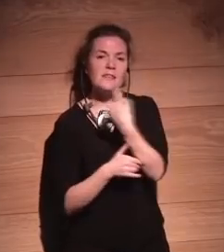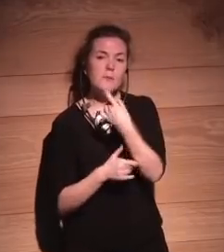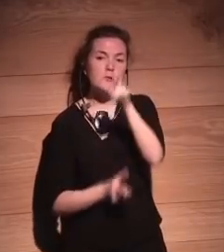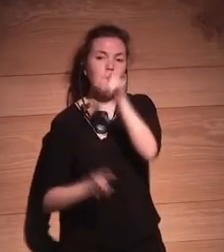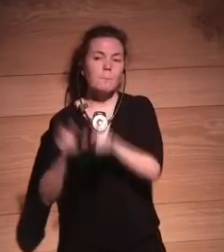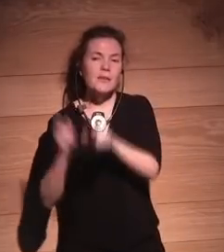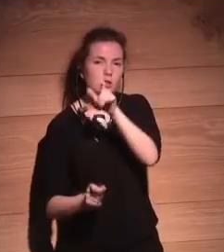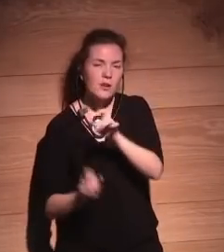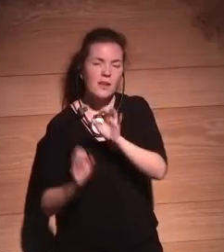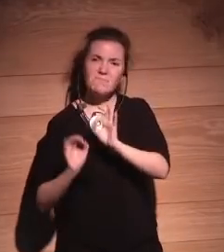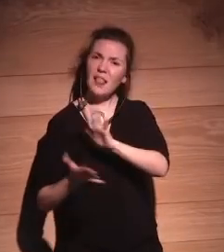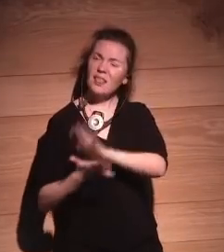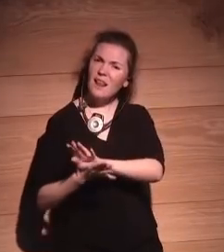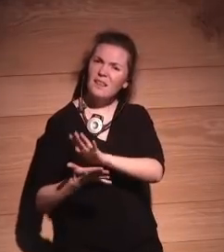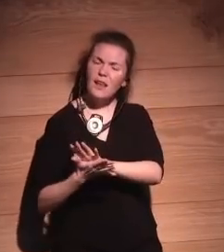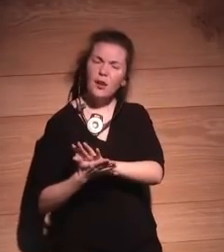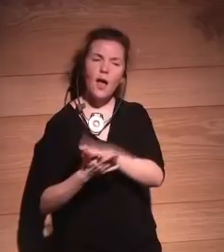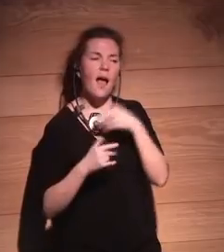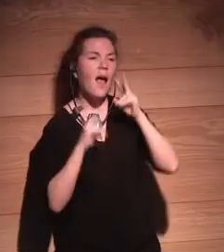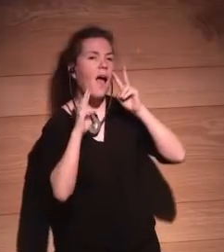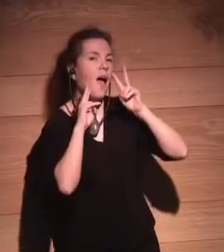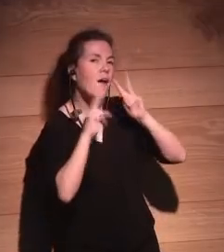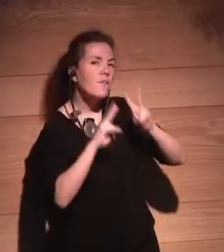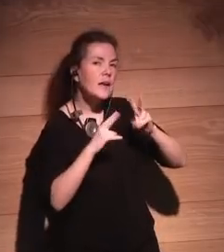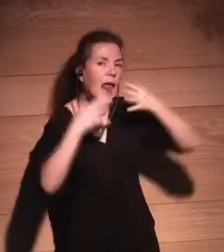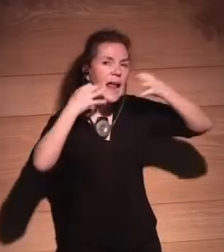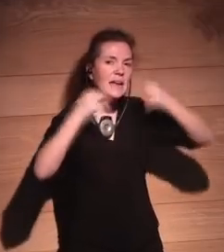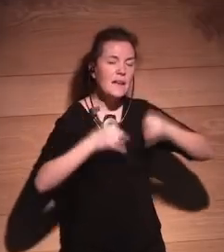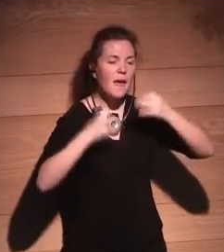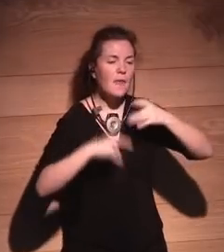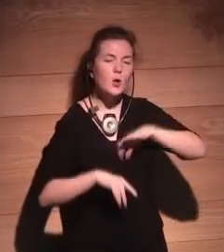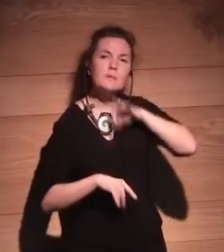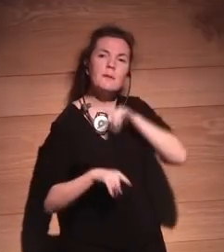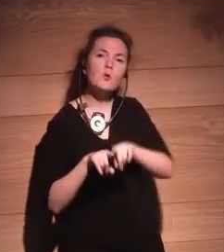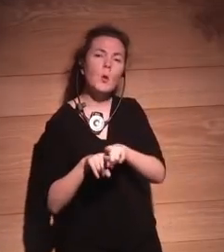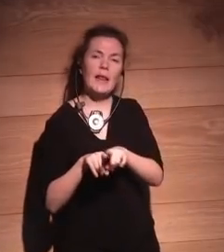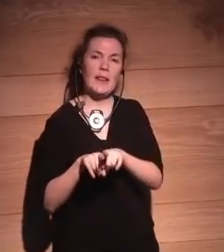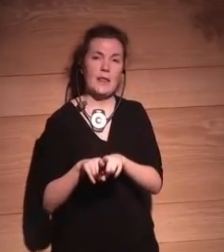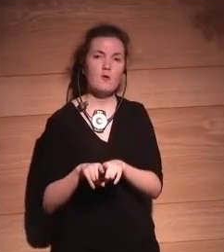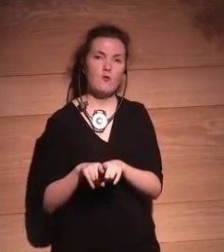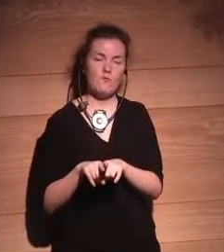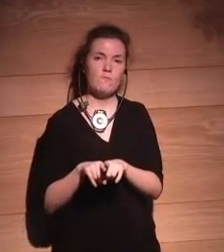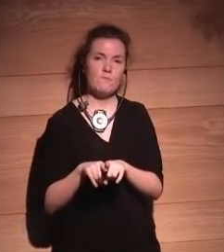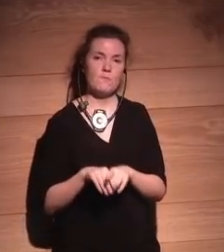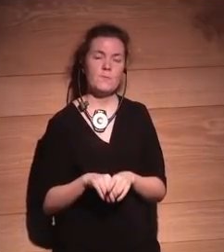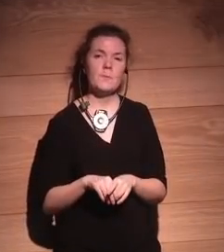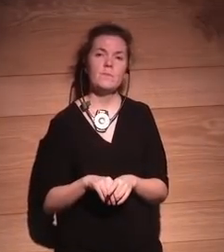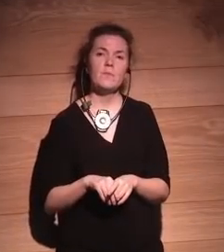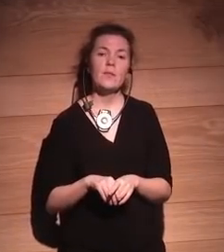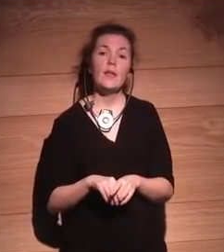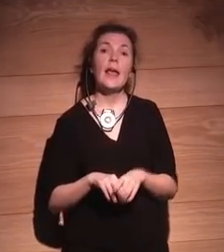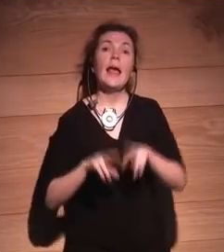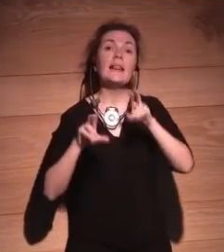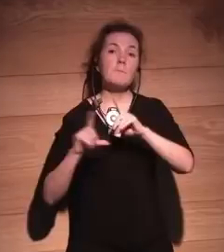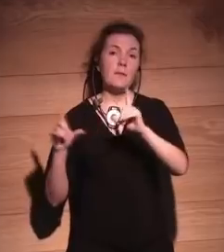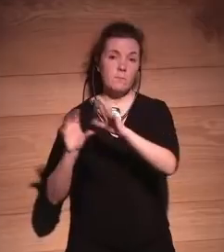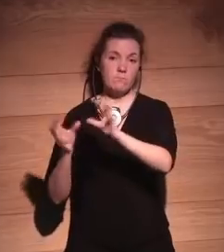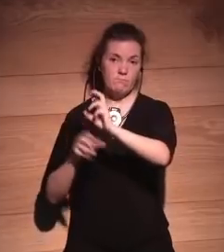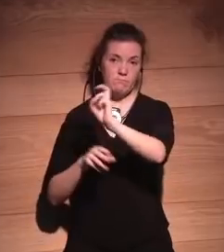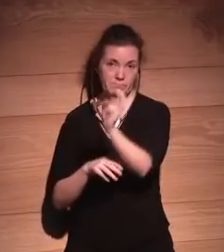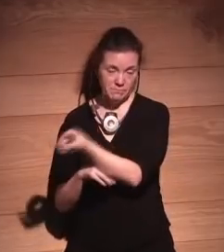que tranquilamente van a observar la realidad con un espíritu crítico. Al respecto, los medios y